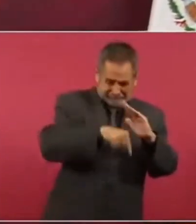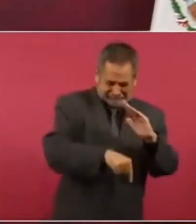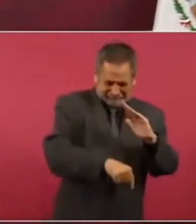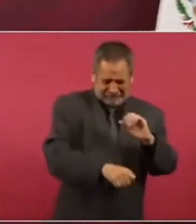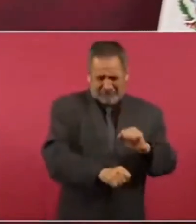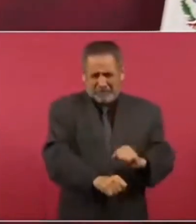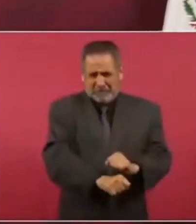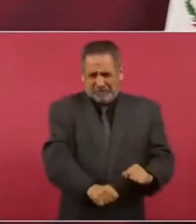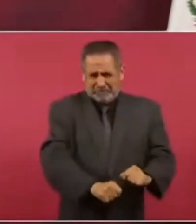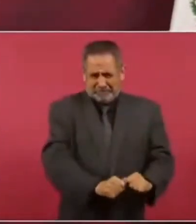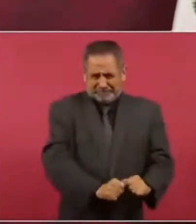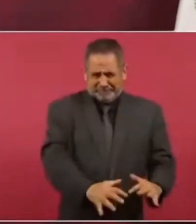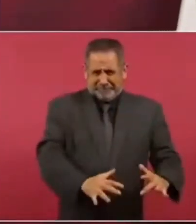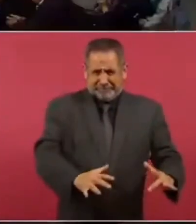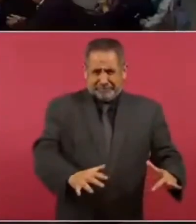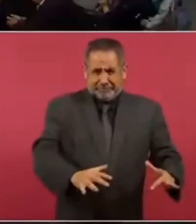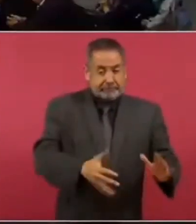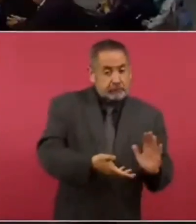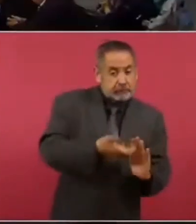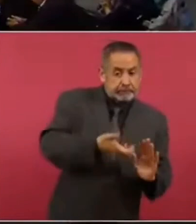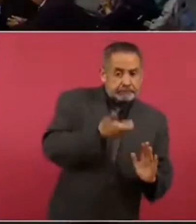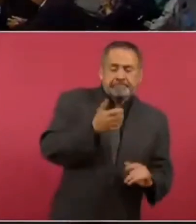energética con fracking.